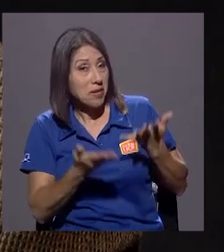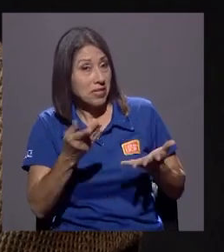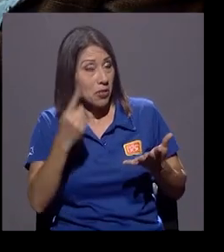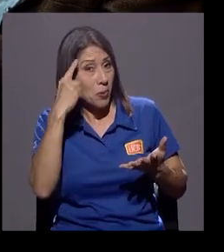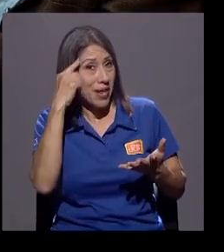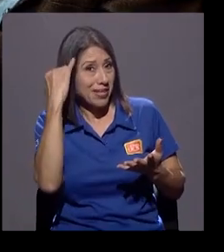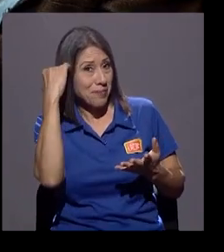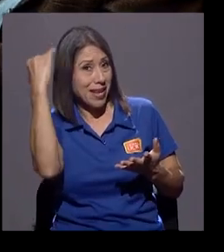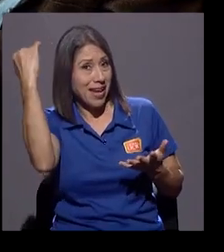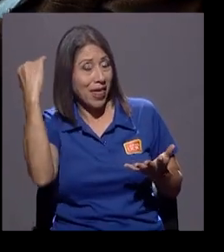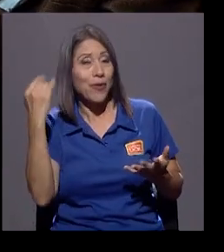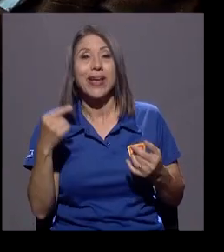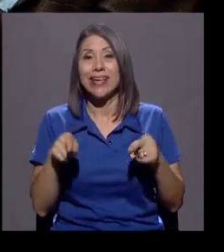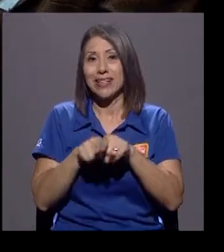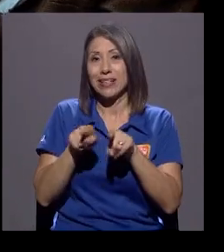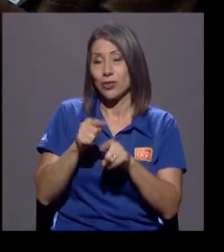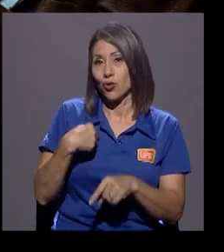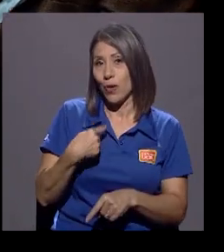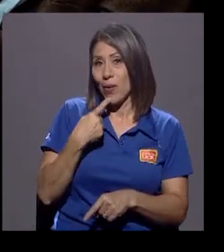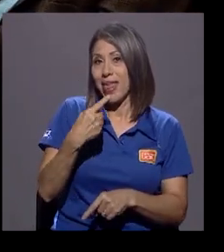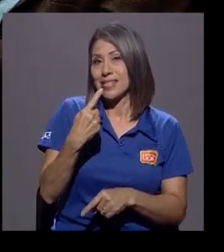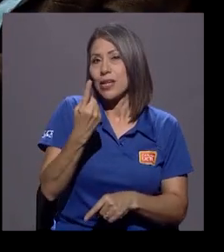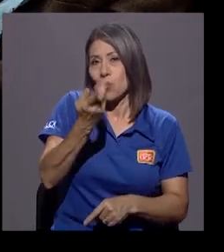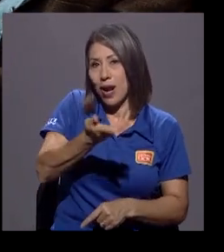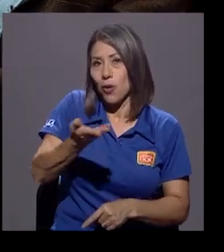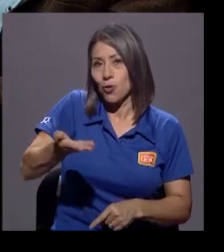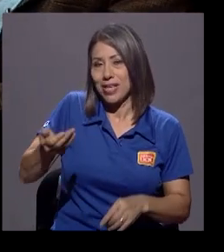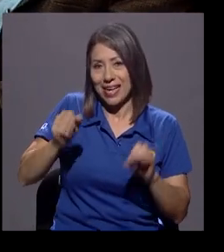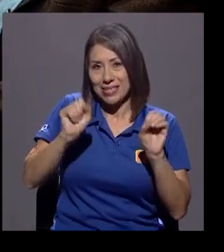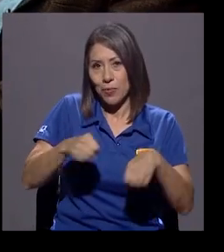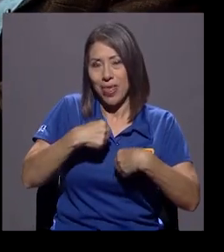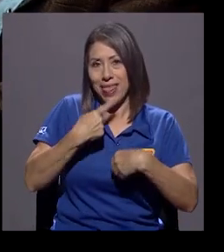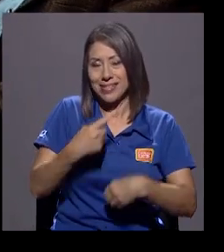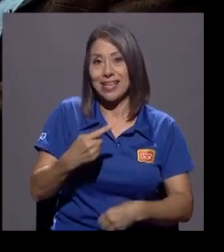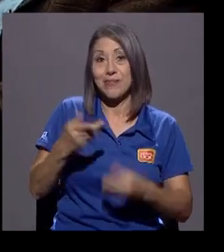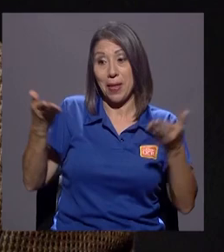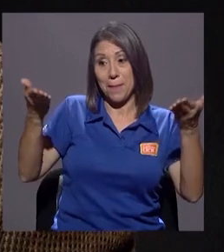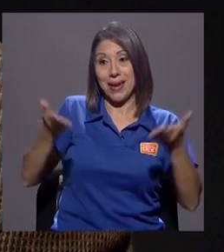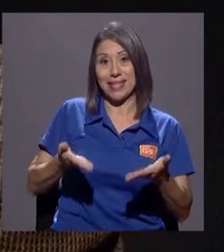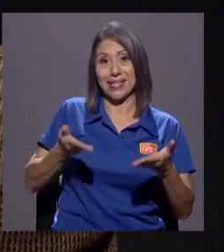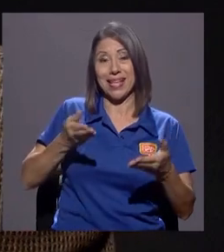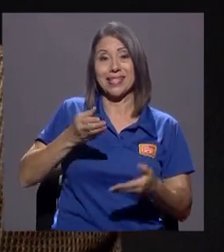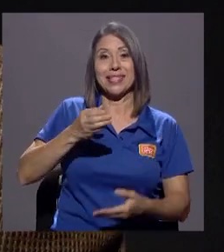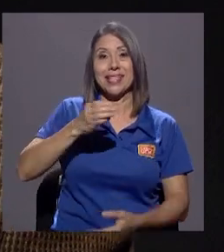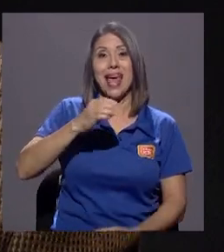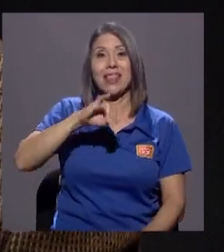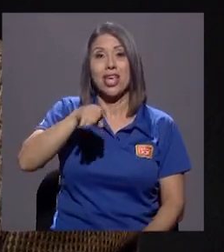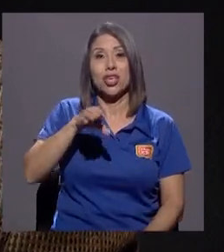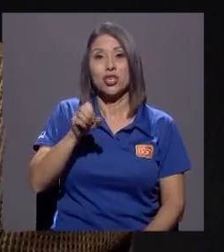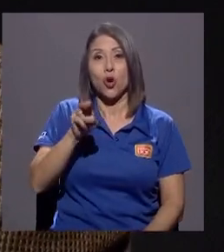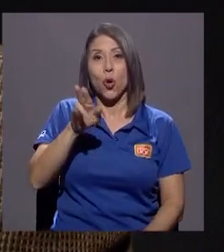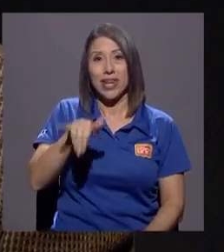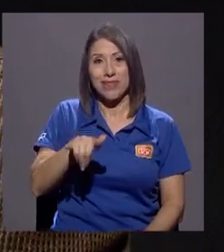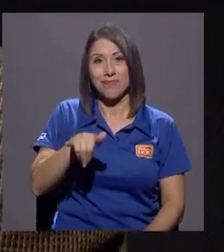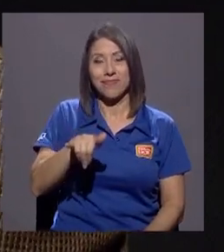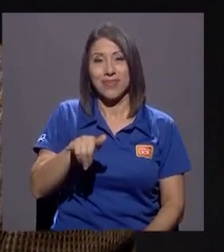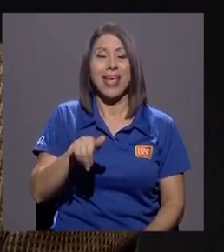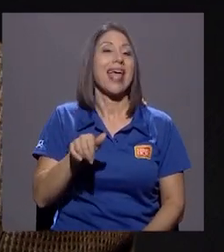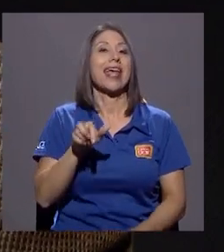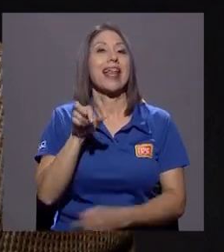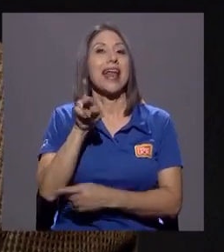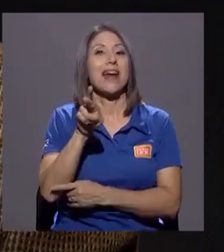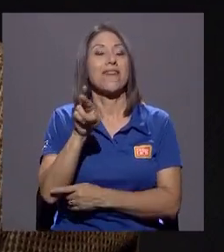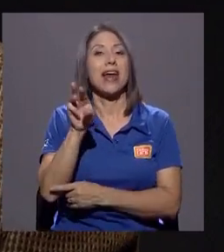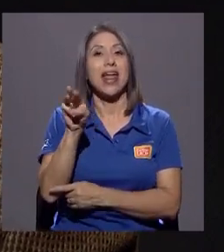incluso te voy a decir así una cosa que se puede decir la presencia de johnny en el msp entonces en el movimiento reunión del